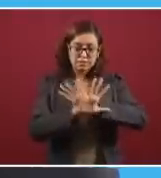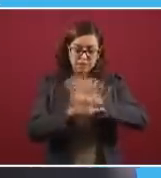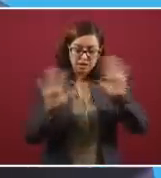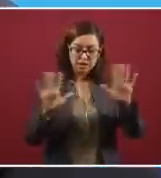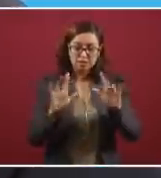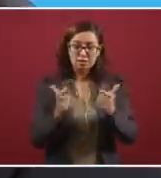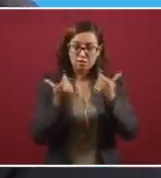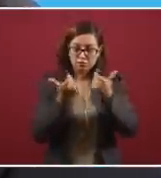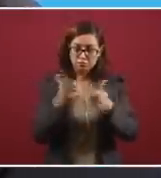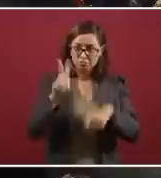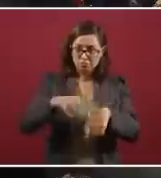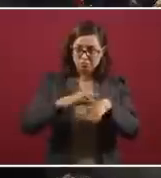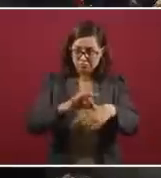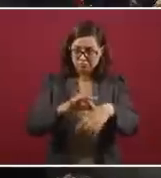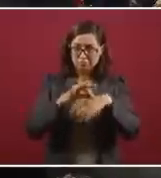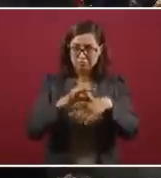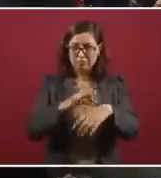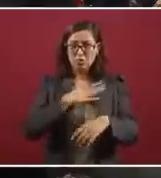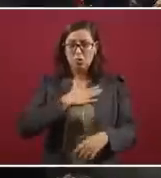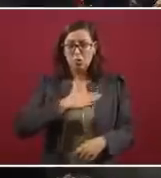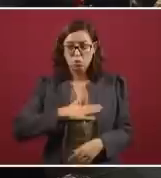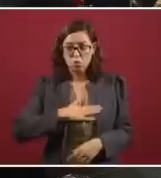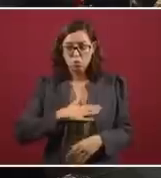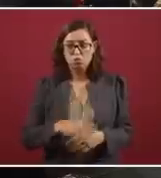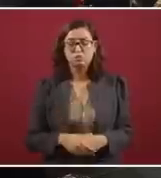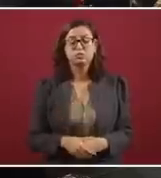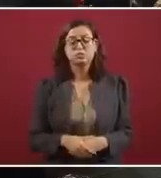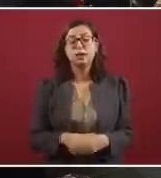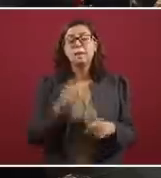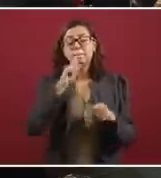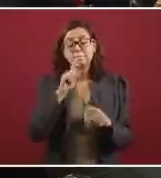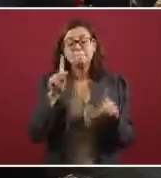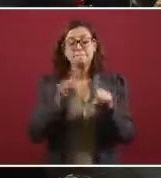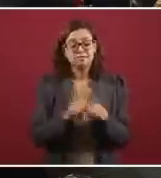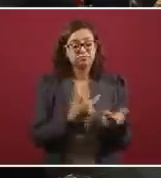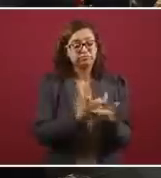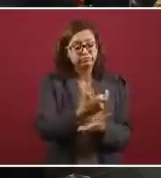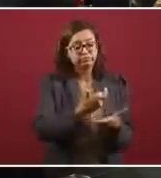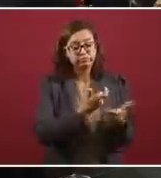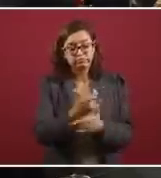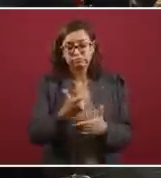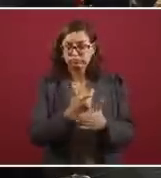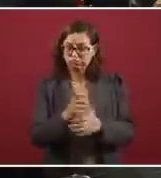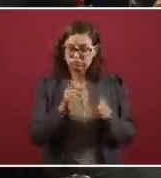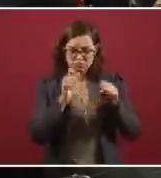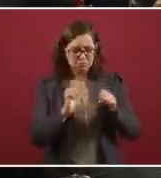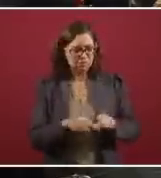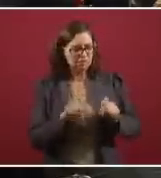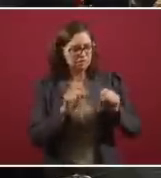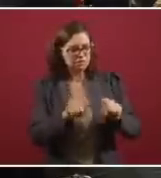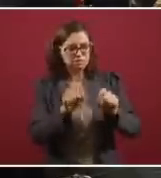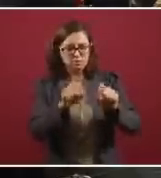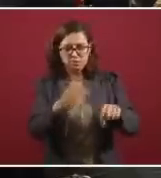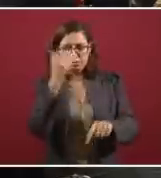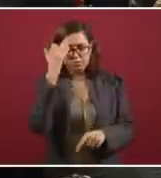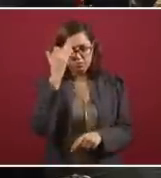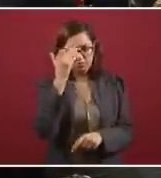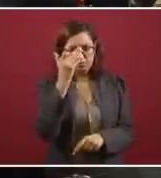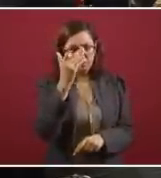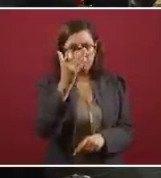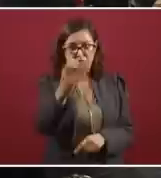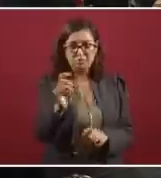costos reales, tarifas fijas niveladas a través del tiempo, acuerdos equilibrados sobre